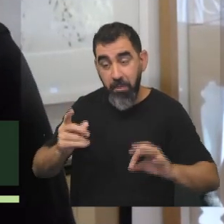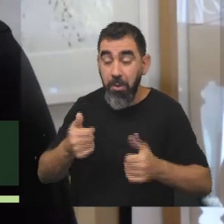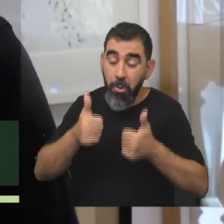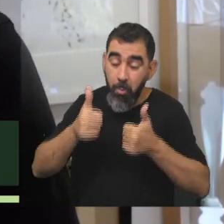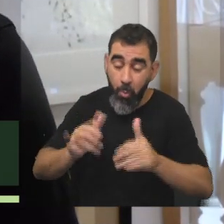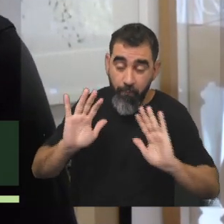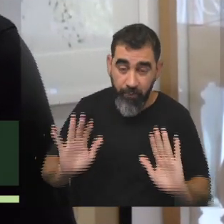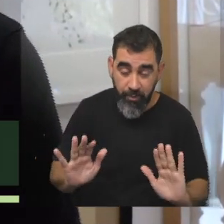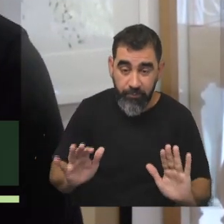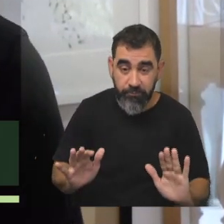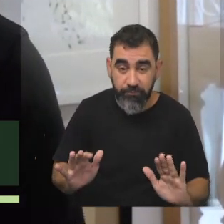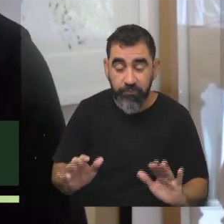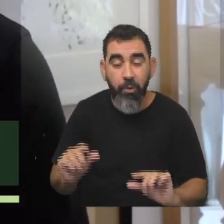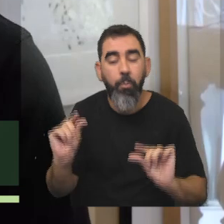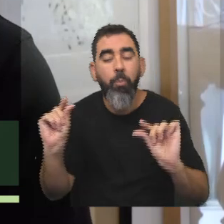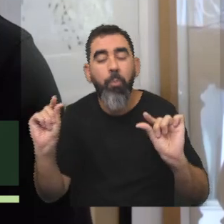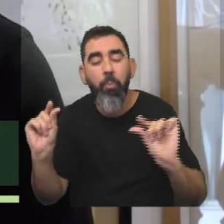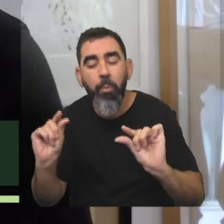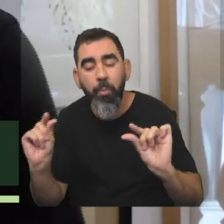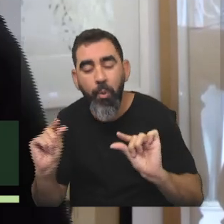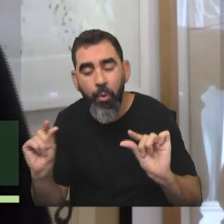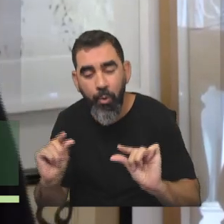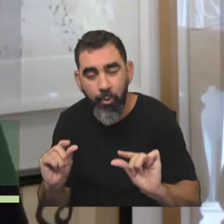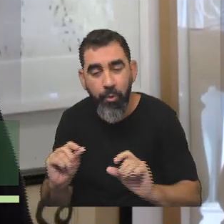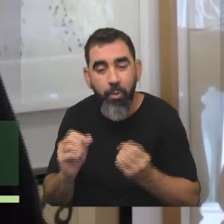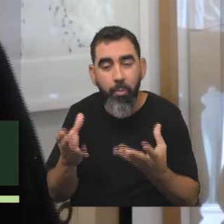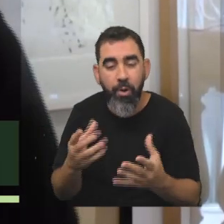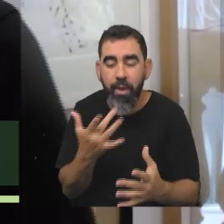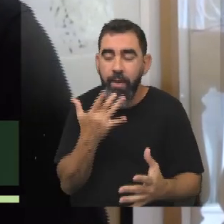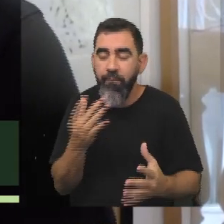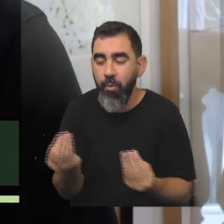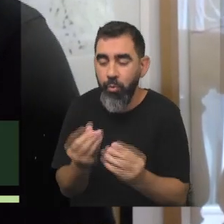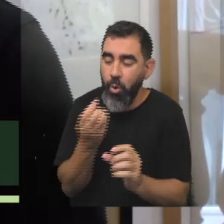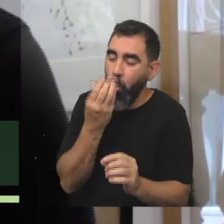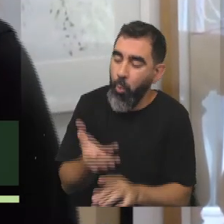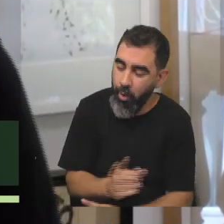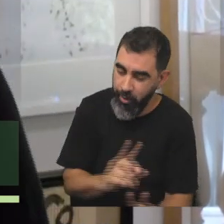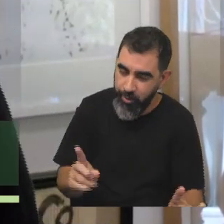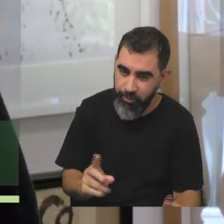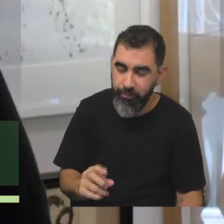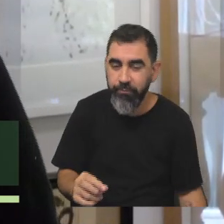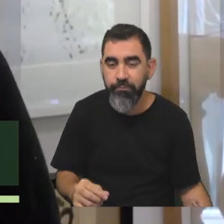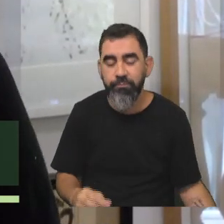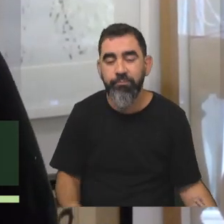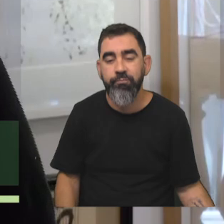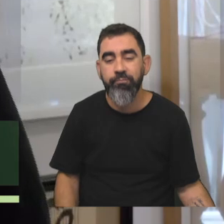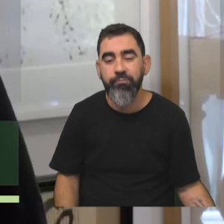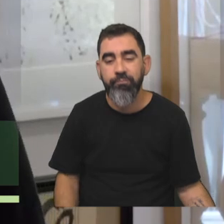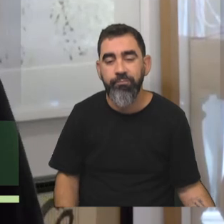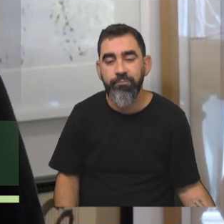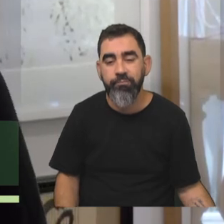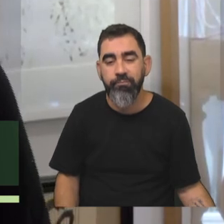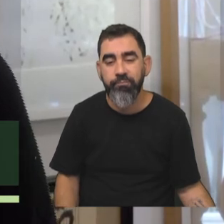bien porque es un poco nada más porque demasiada belleza tampoco es bueno no no no hay que ser eh